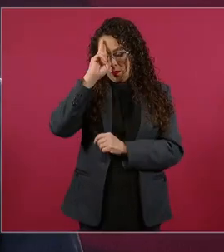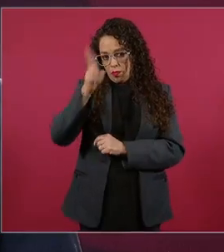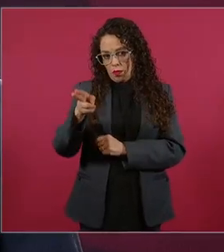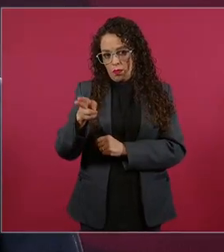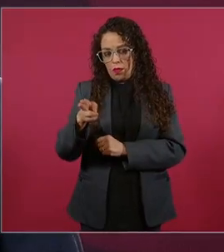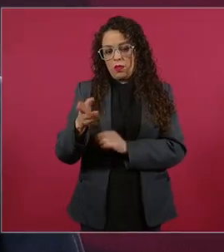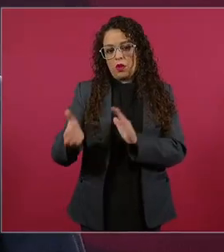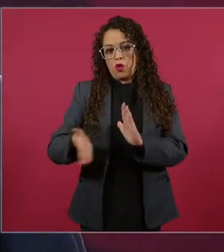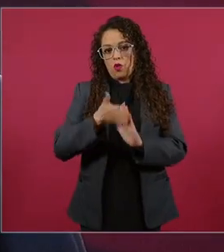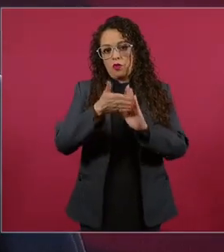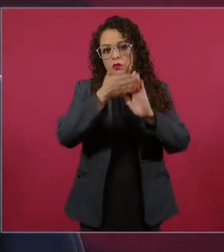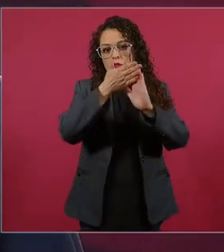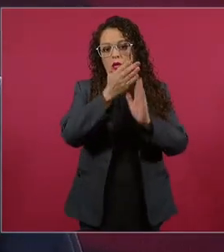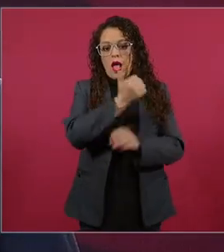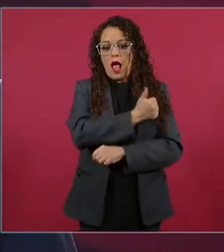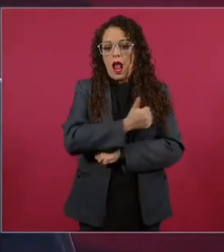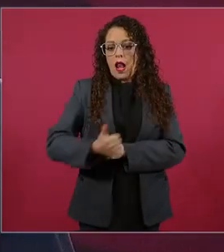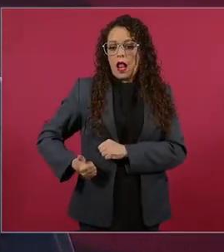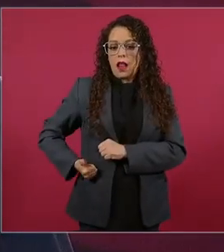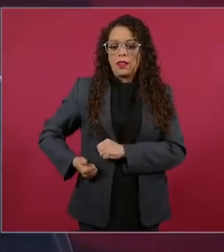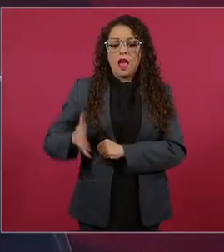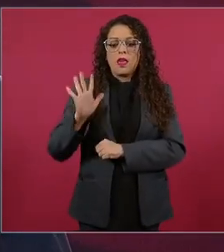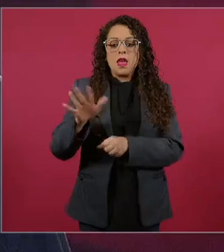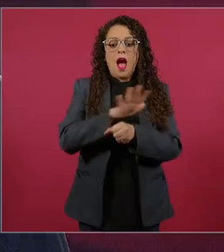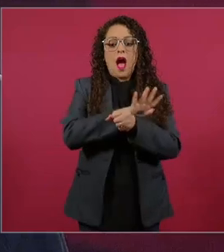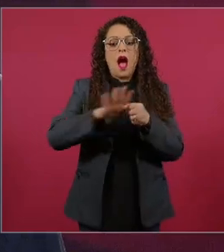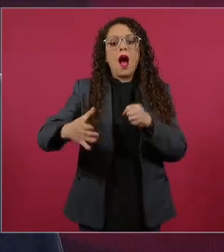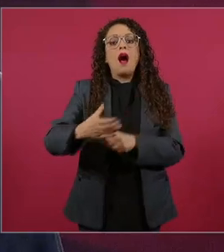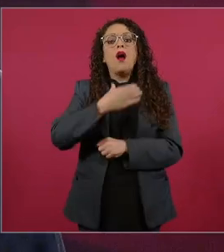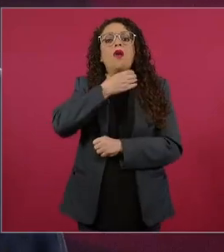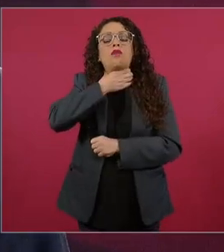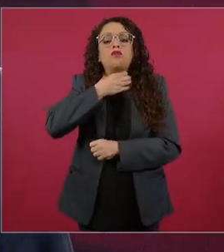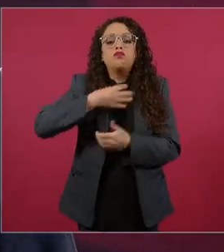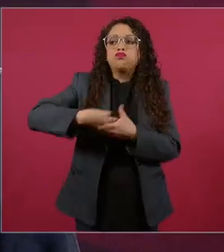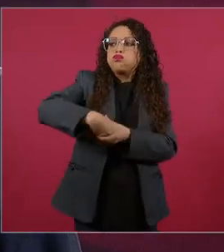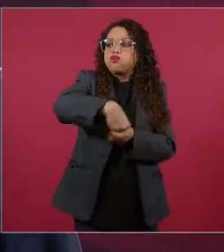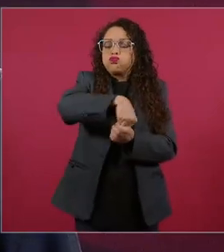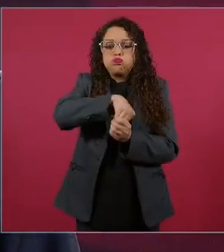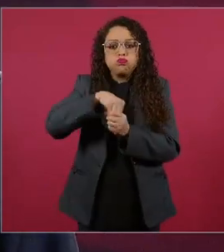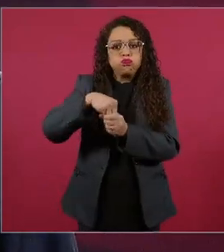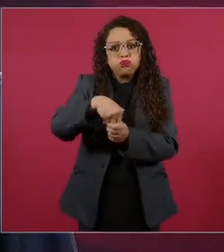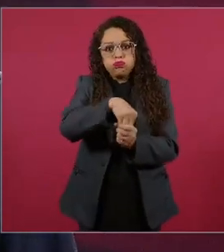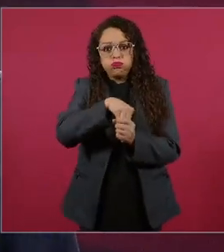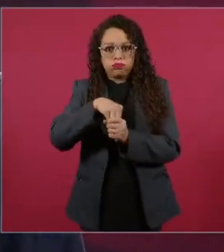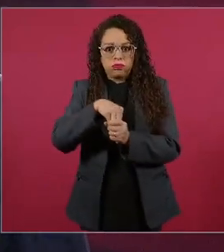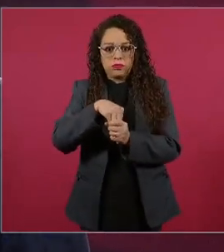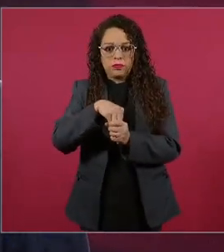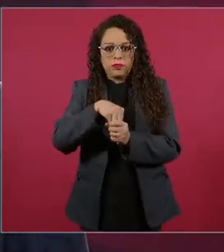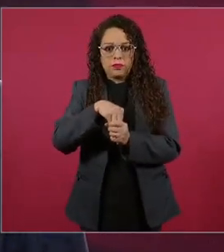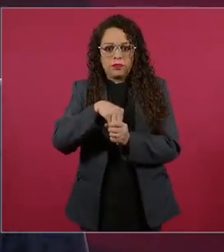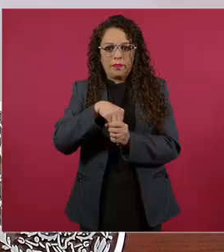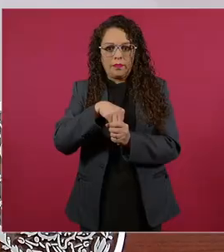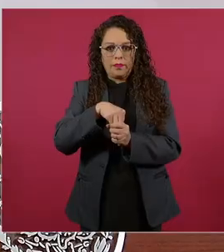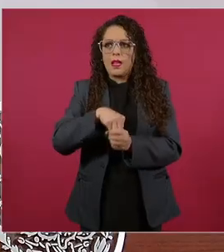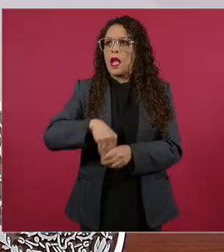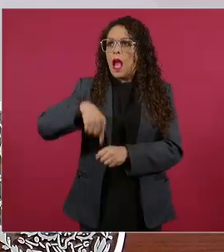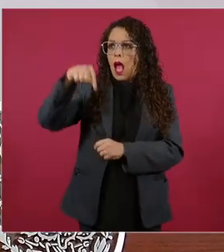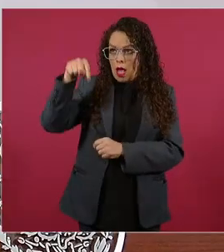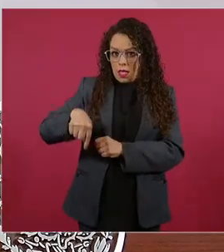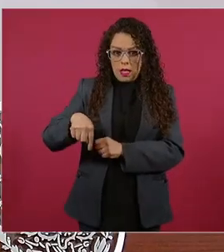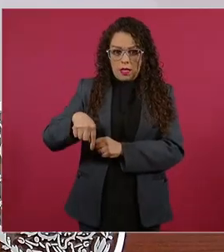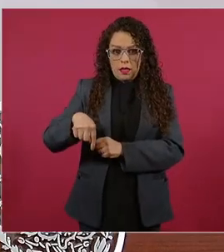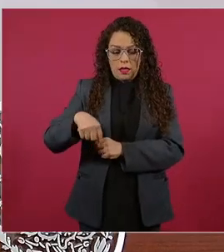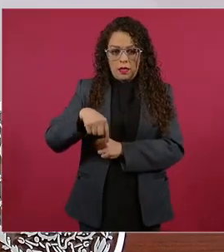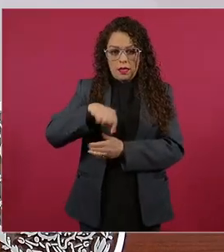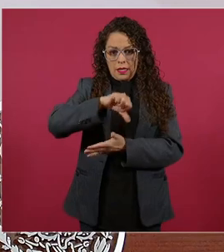delegaciones sobrepobladas. Por ejemplo, en 1970 aquí, en